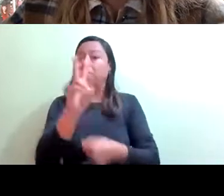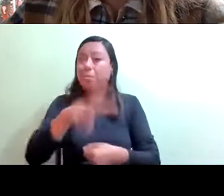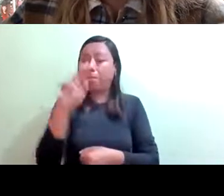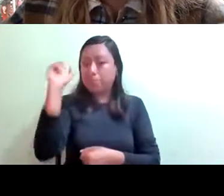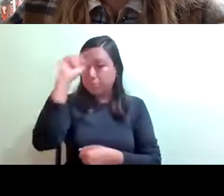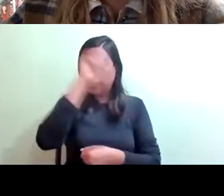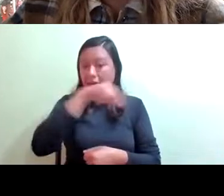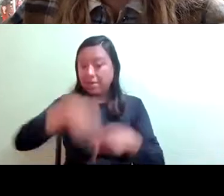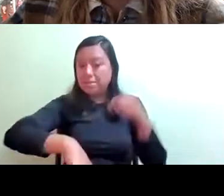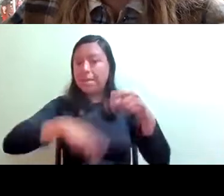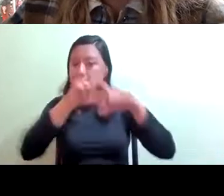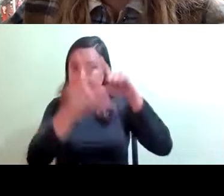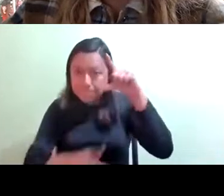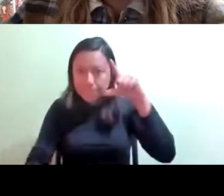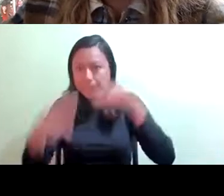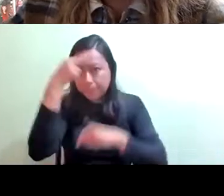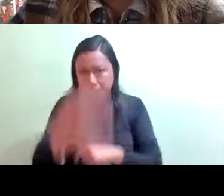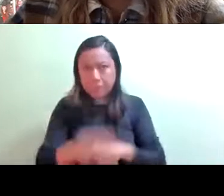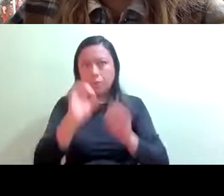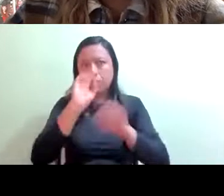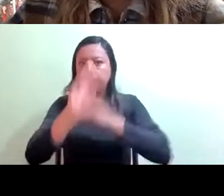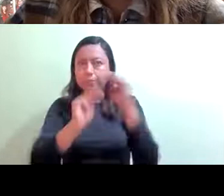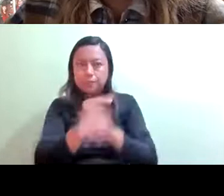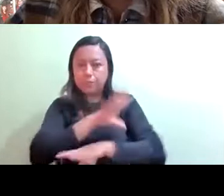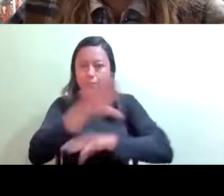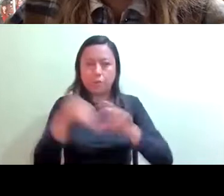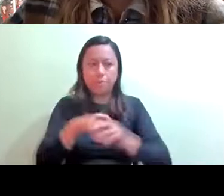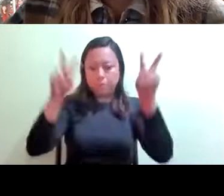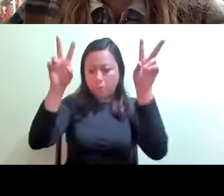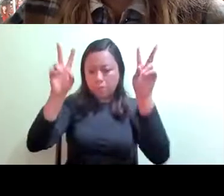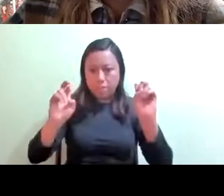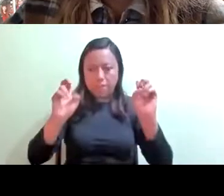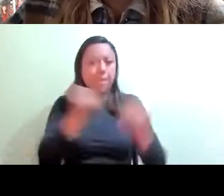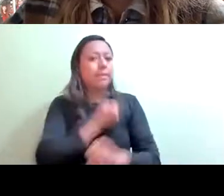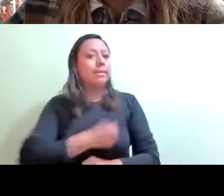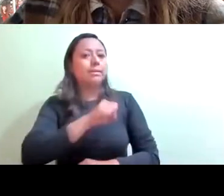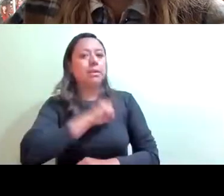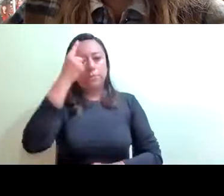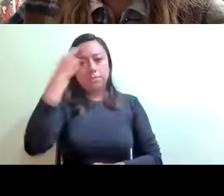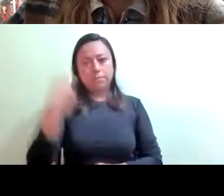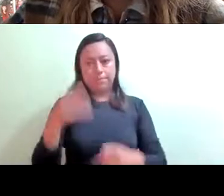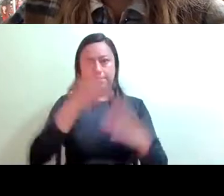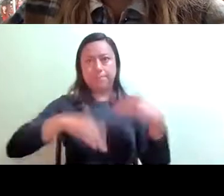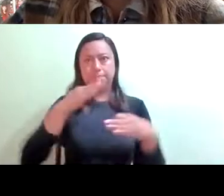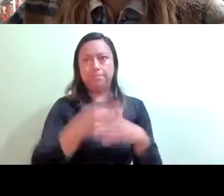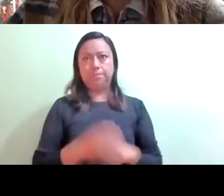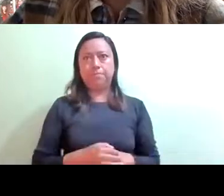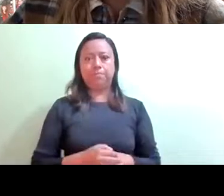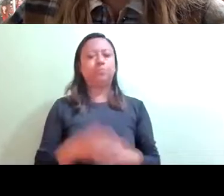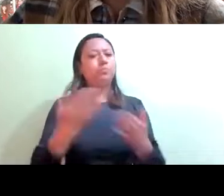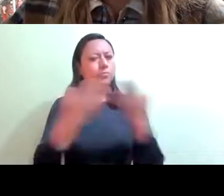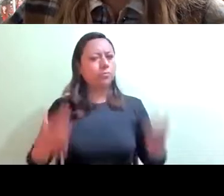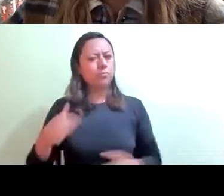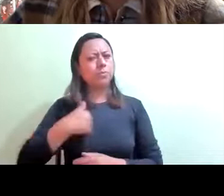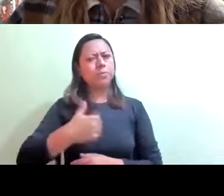en México y en el mundo en el tema de la salud pública. También quisiera conocer su punto de